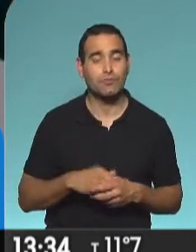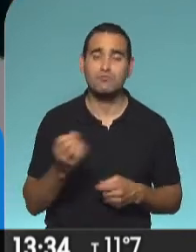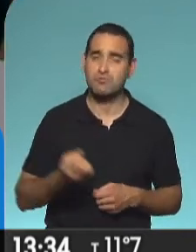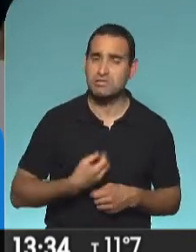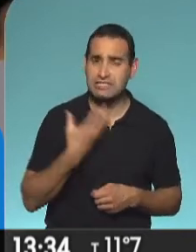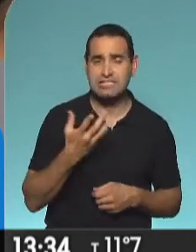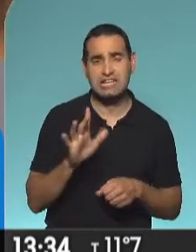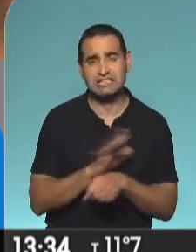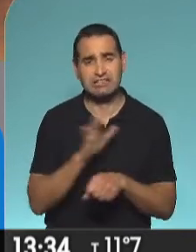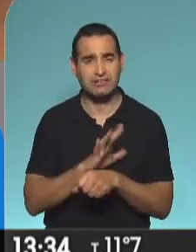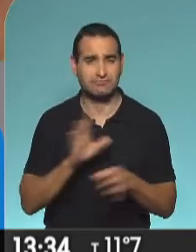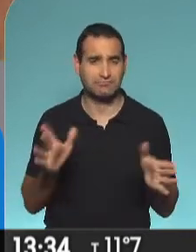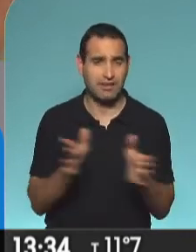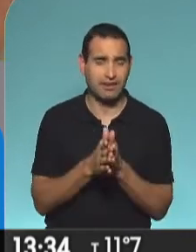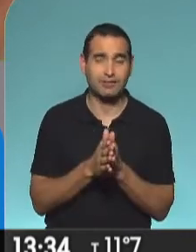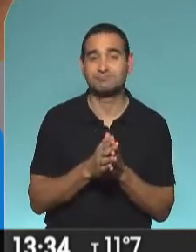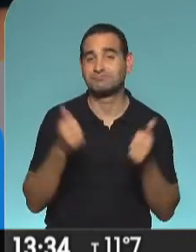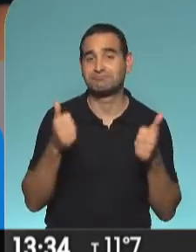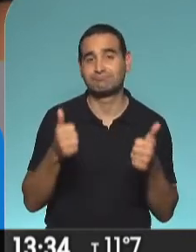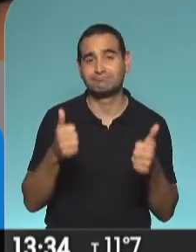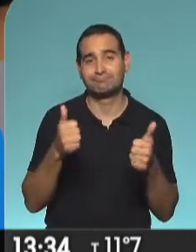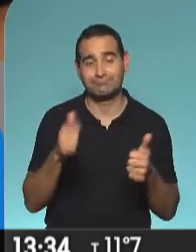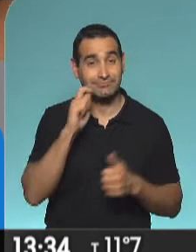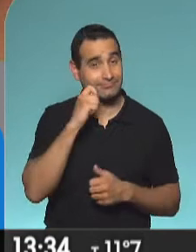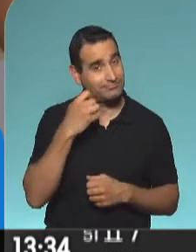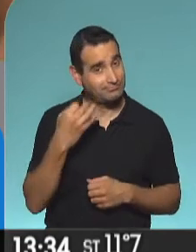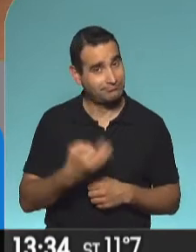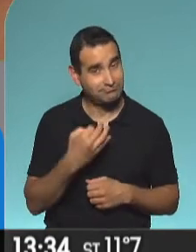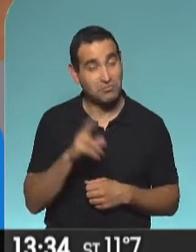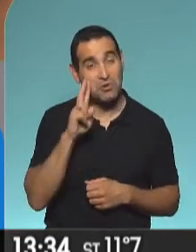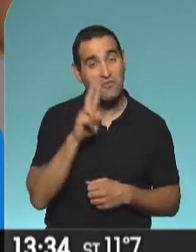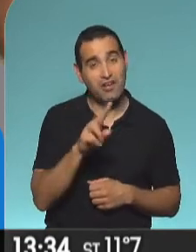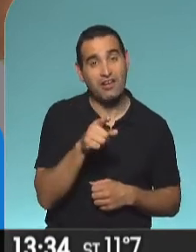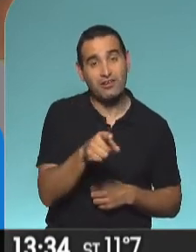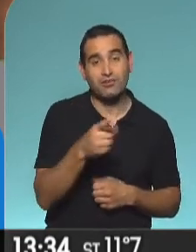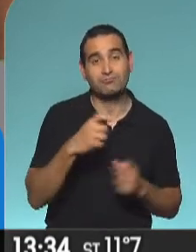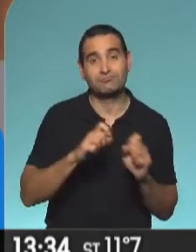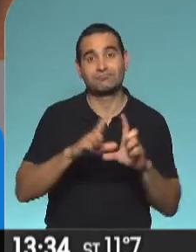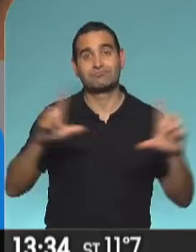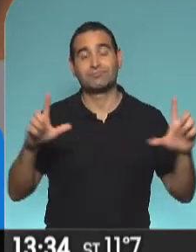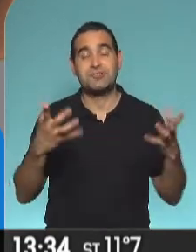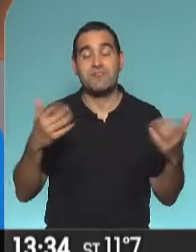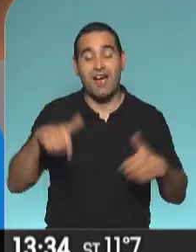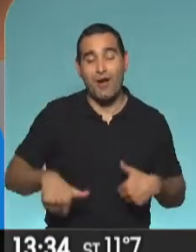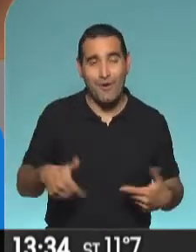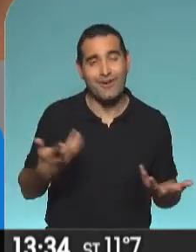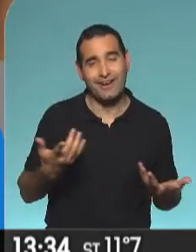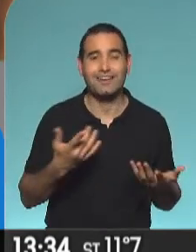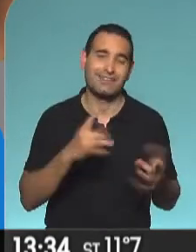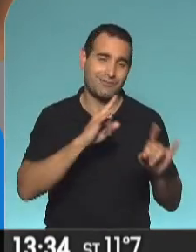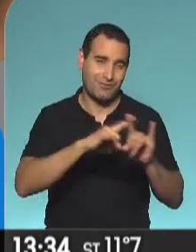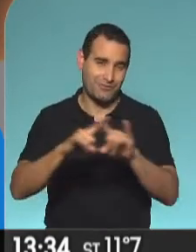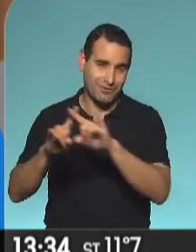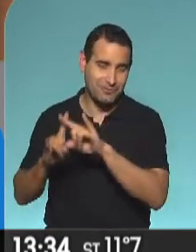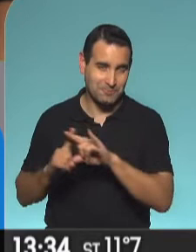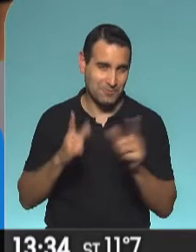y cine, maravilla pura, bienvenido. Qué lindo poder verlo en algún momento esto en pantalla grande. Pero bueno, por ahora lo tenemos en Cinear y bien que